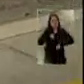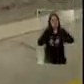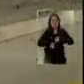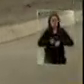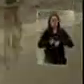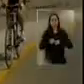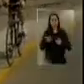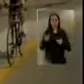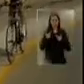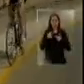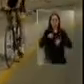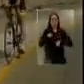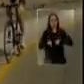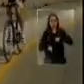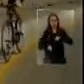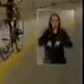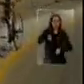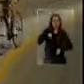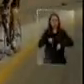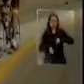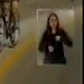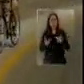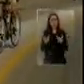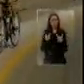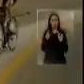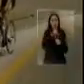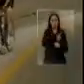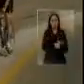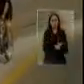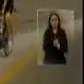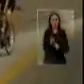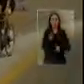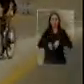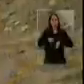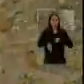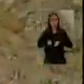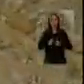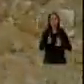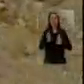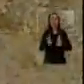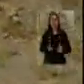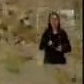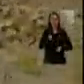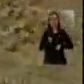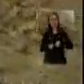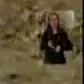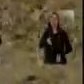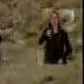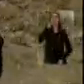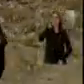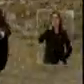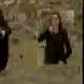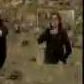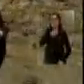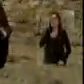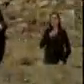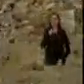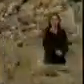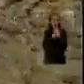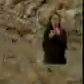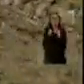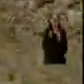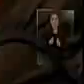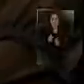seguir, regula tu pedaleo, controla tu fuerza, no pedalees más allá, toma líquidos, aliméntate